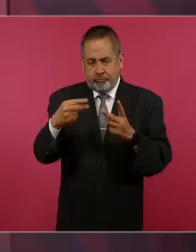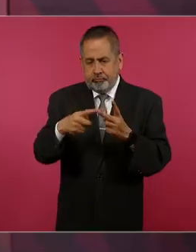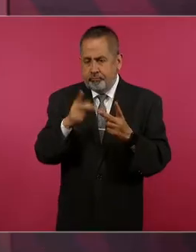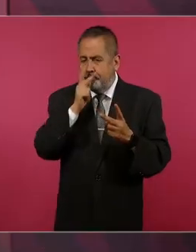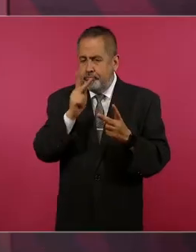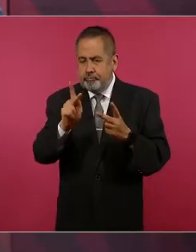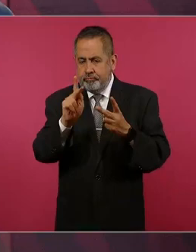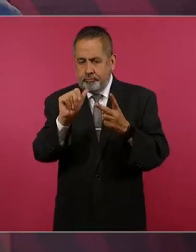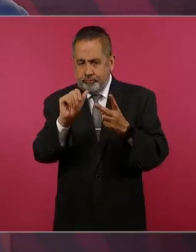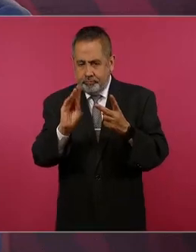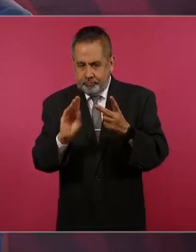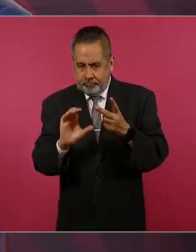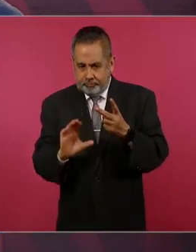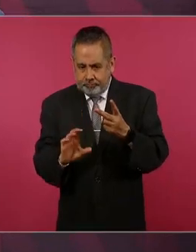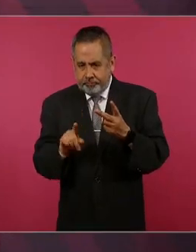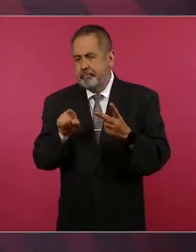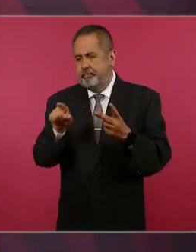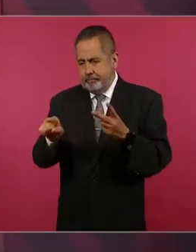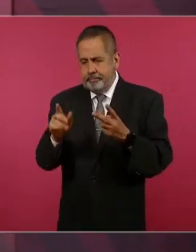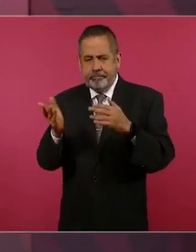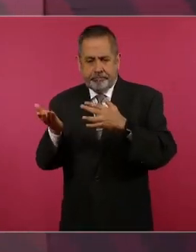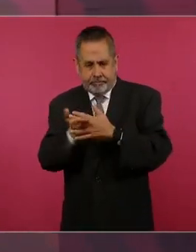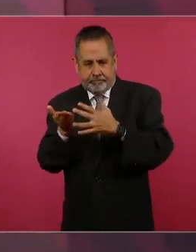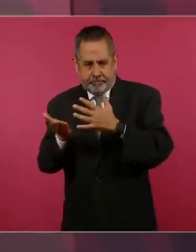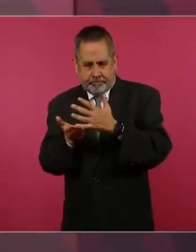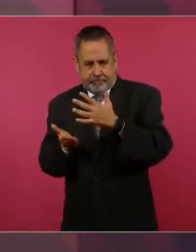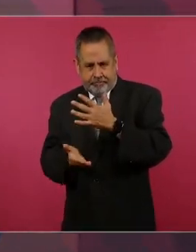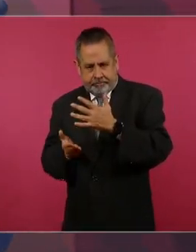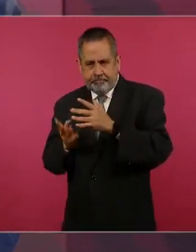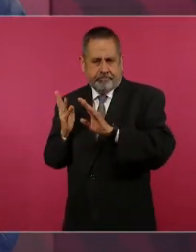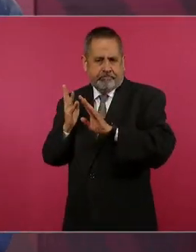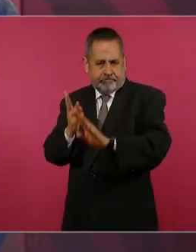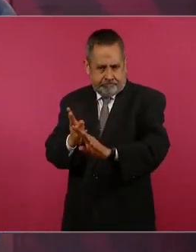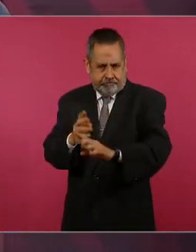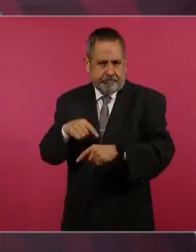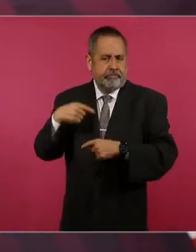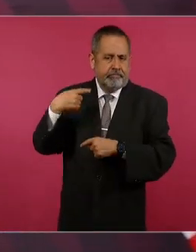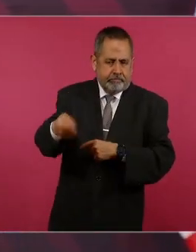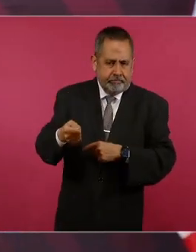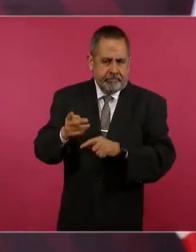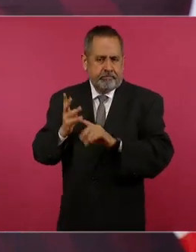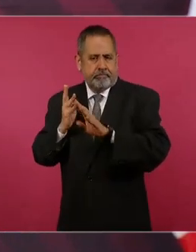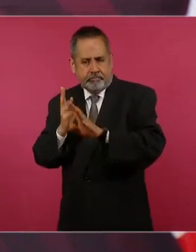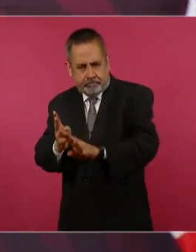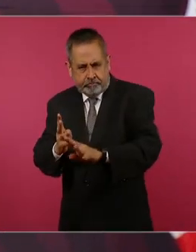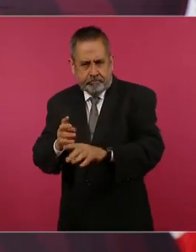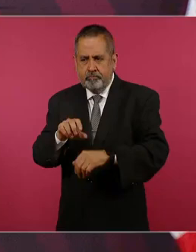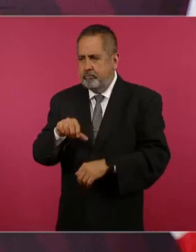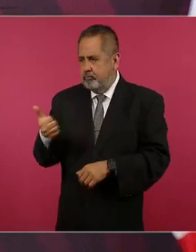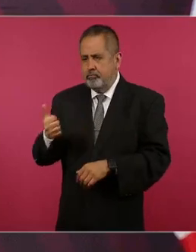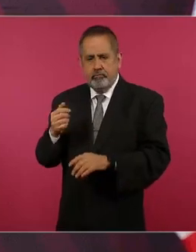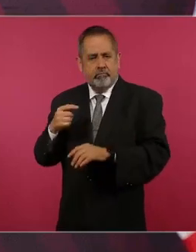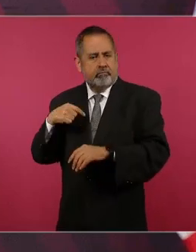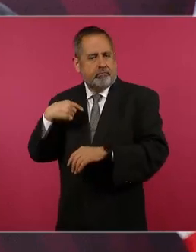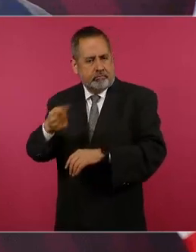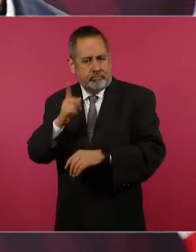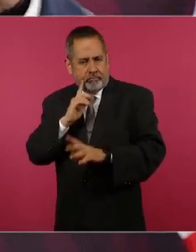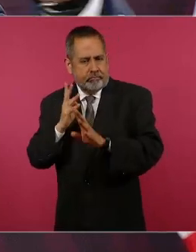y se pueda dispersar el recurso